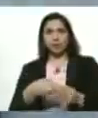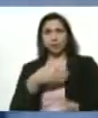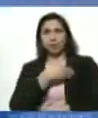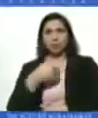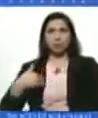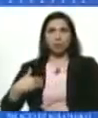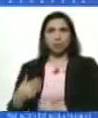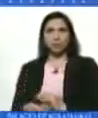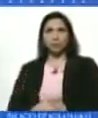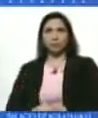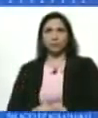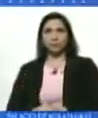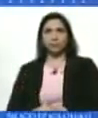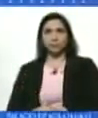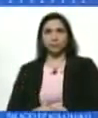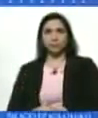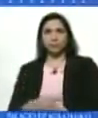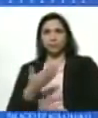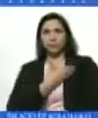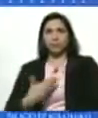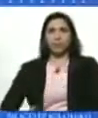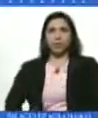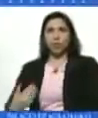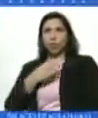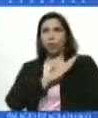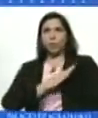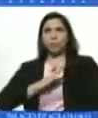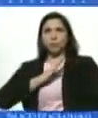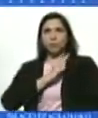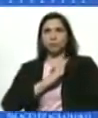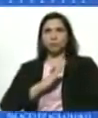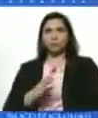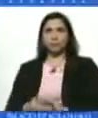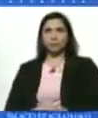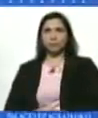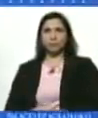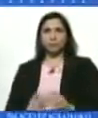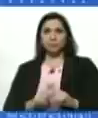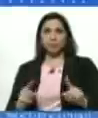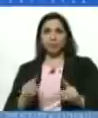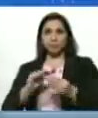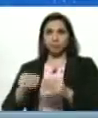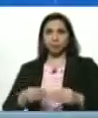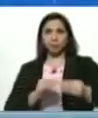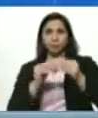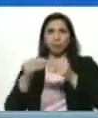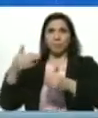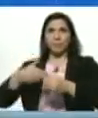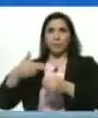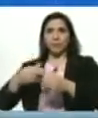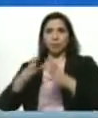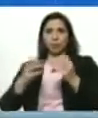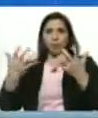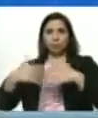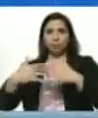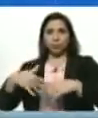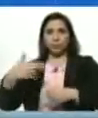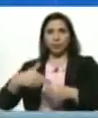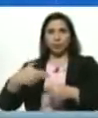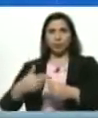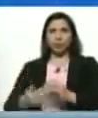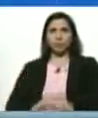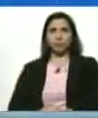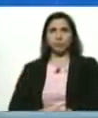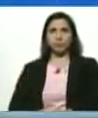que el presidente de la comisión para la reestructuración de pvc de toda la industria petrolera